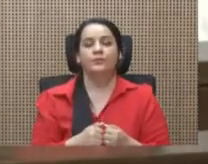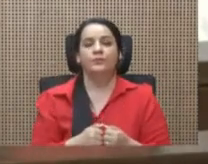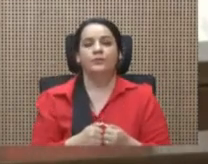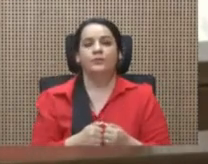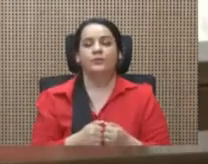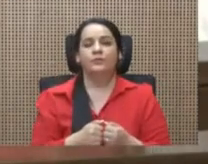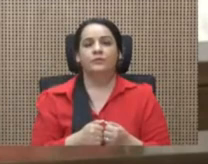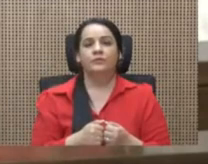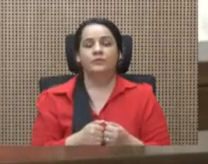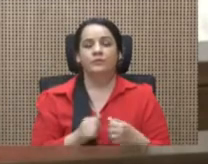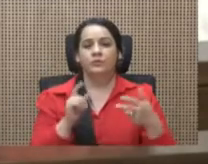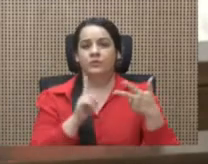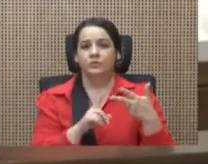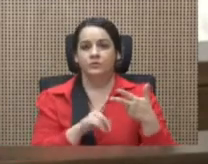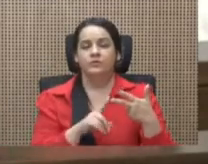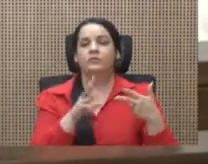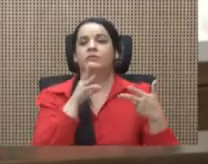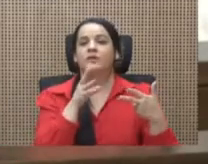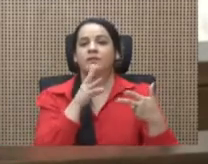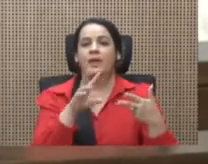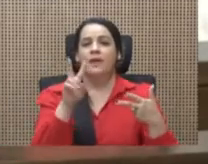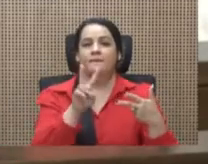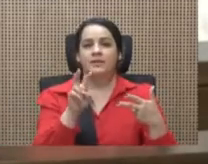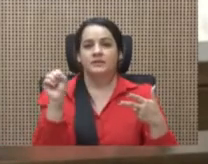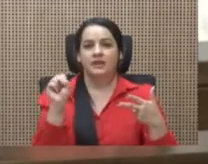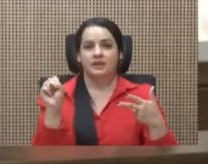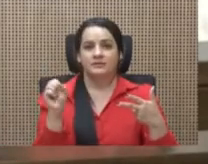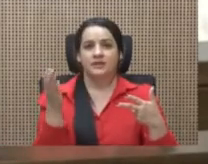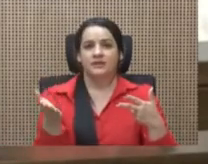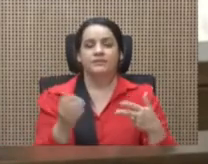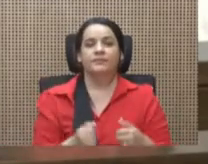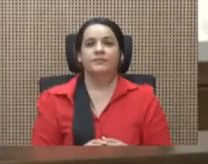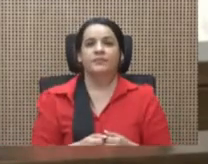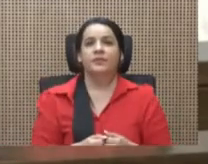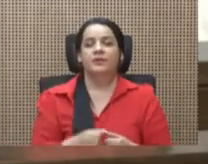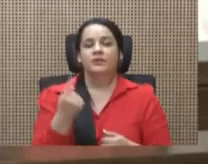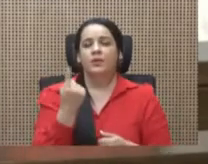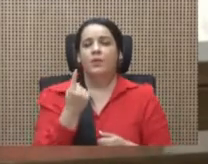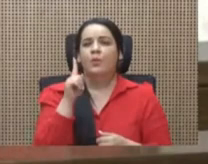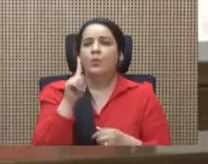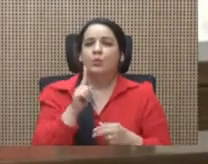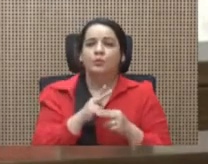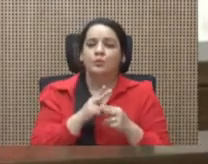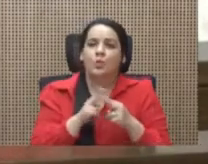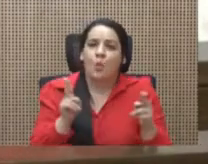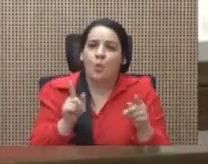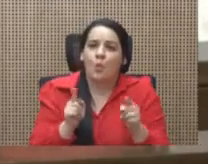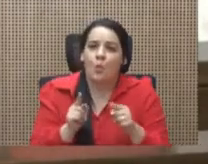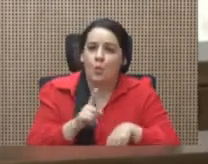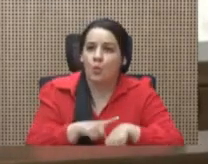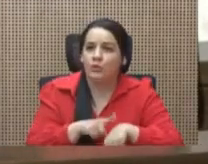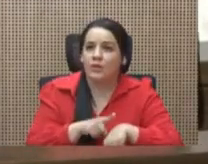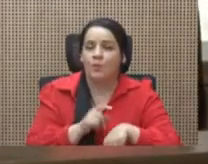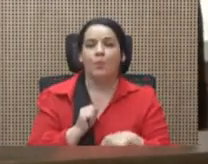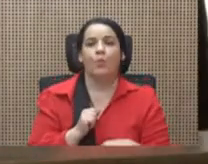Tendría el uso de la palabra la diputada Vilda Salazar. Sería apenas por un tiempo muy corto, ya